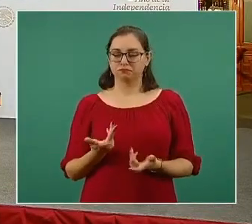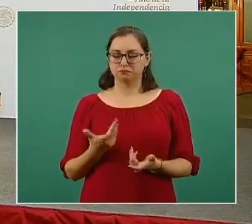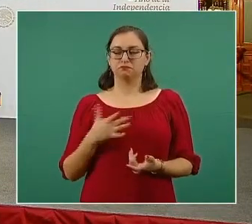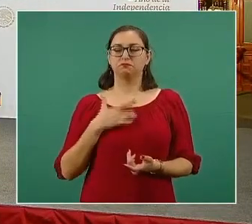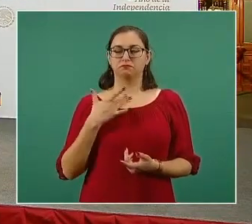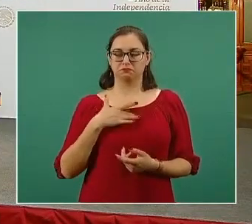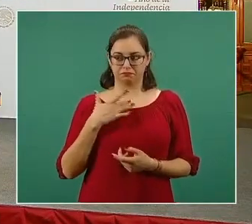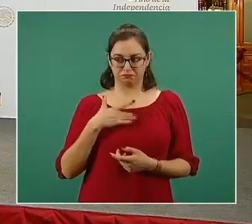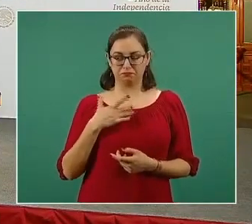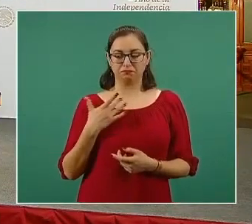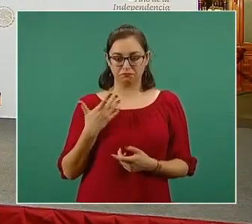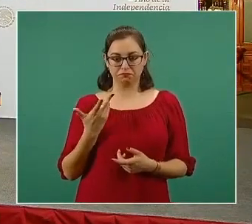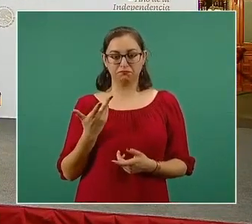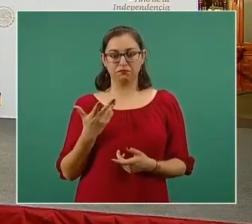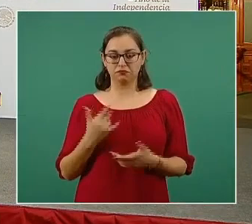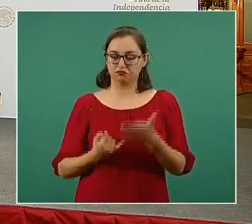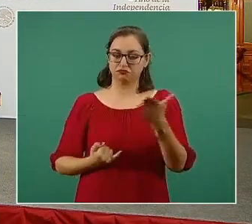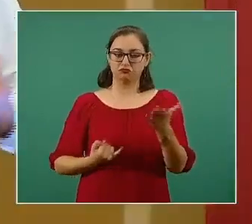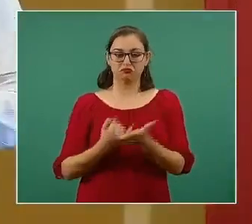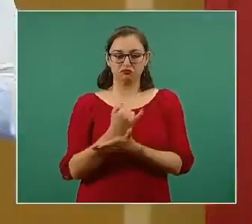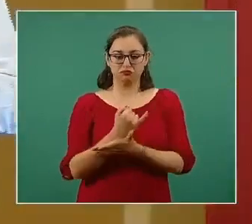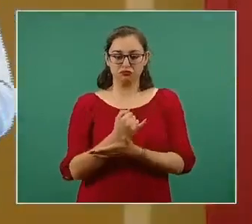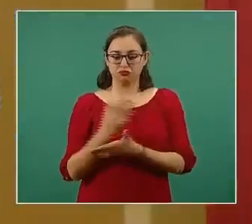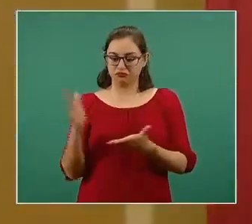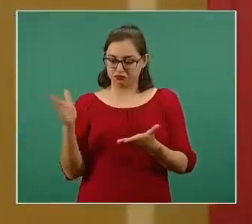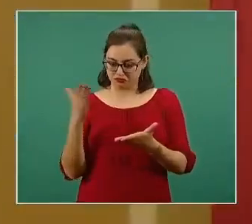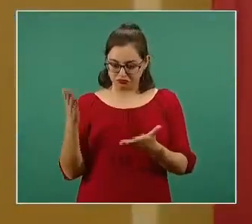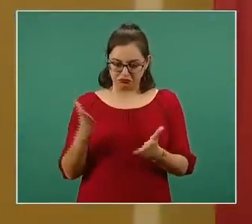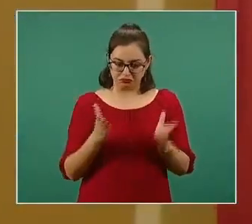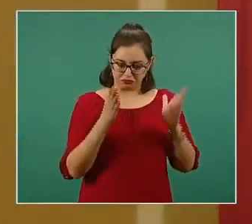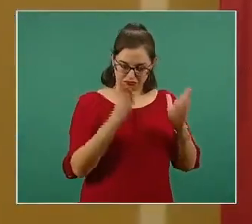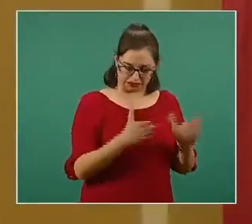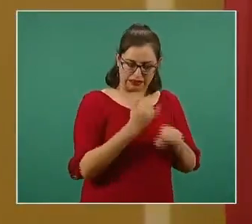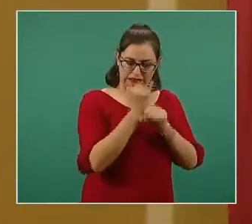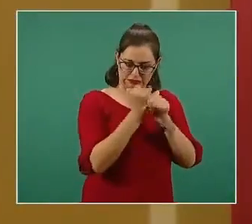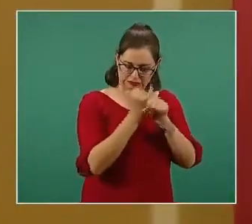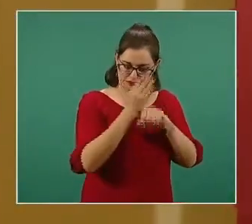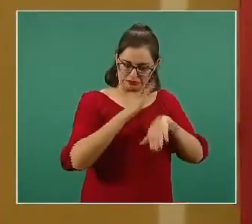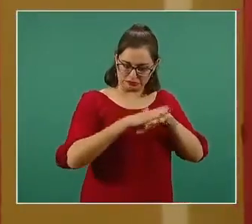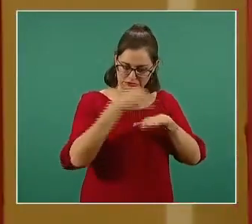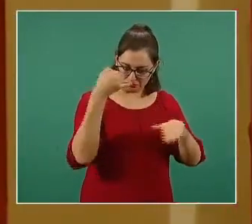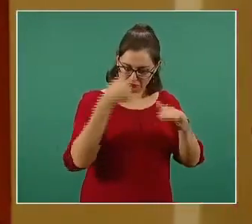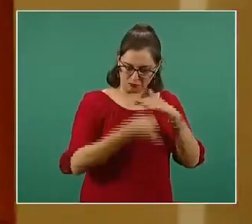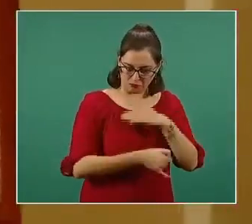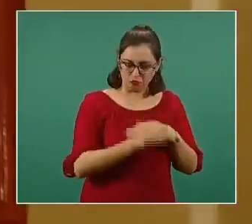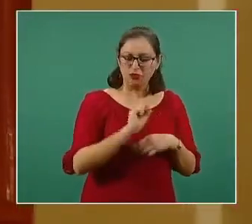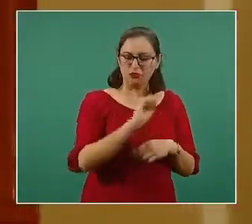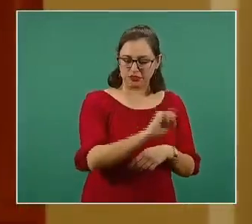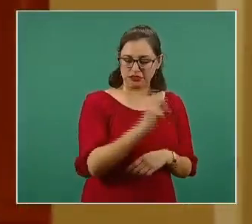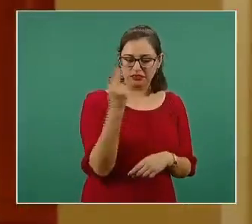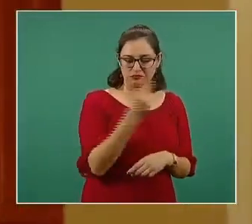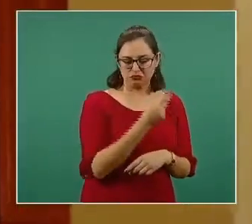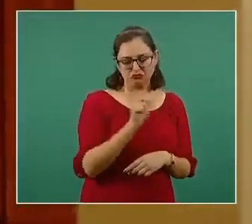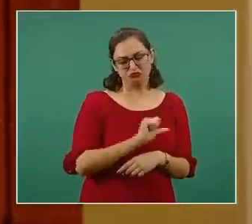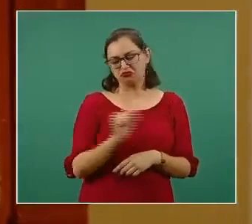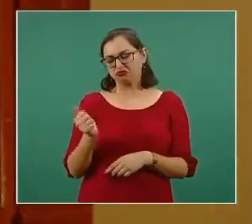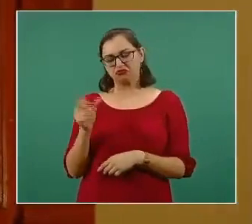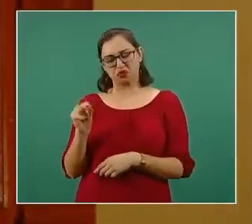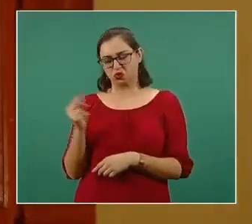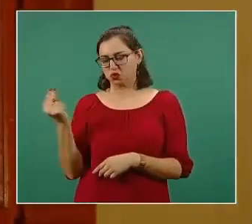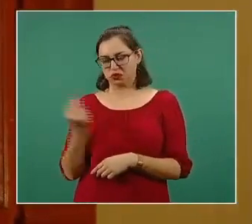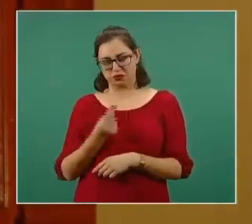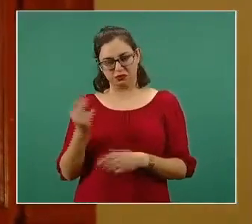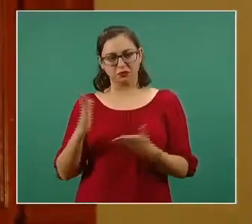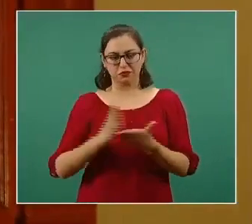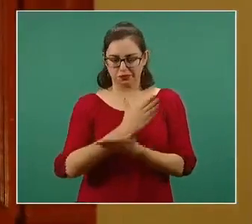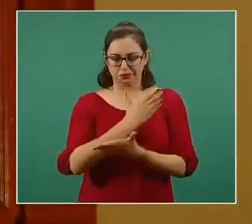estas notificaciones, decidan cuáles requieren una investigación más a profundidad, ¿sí? Y se vaya